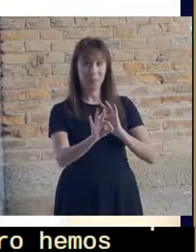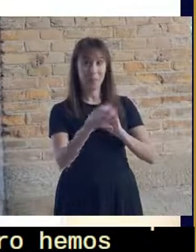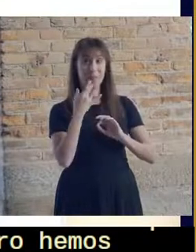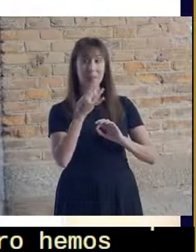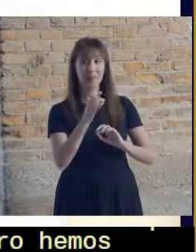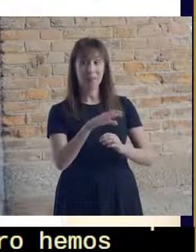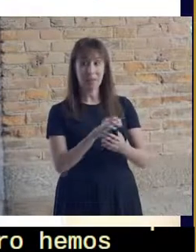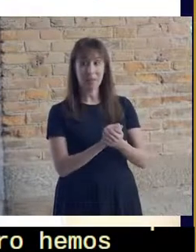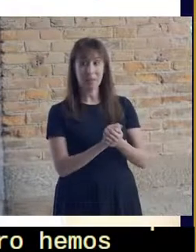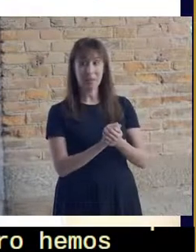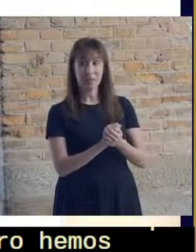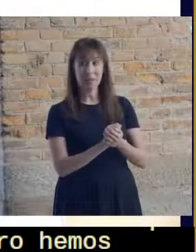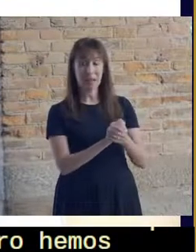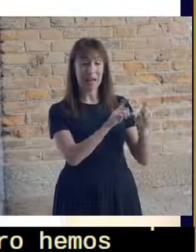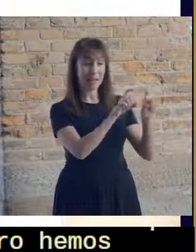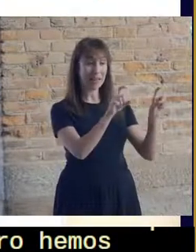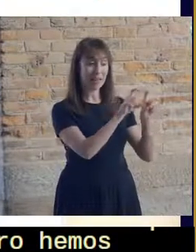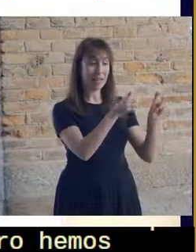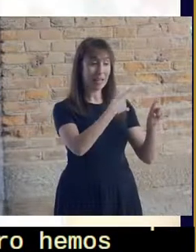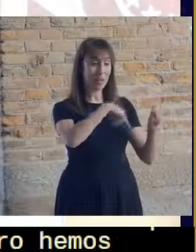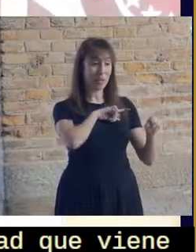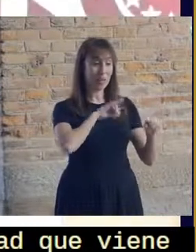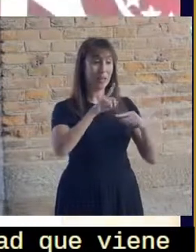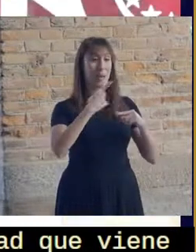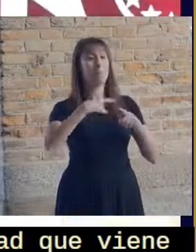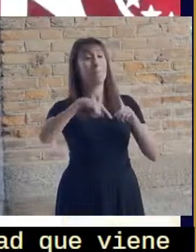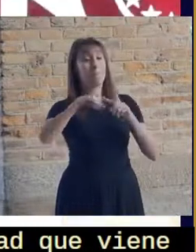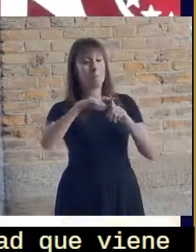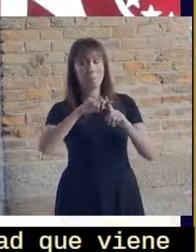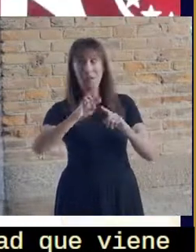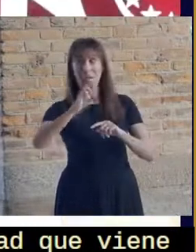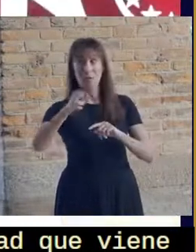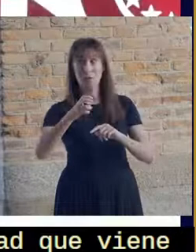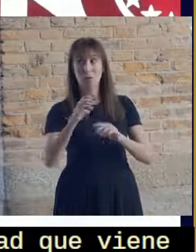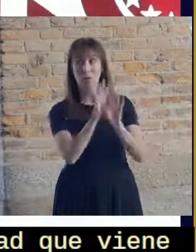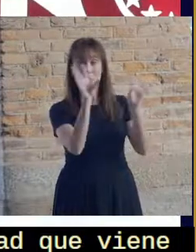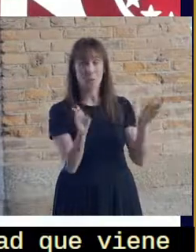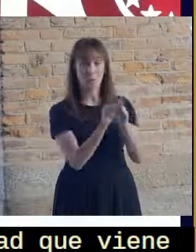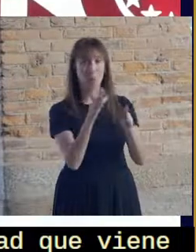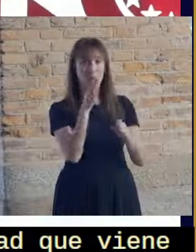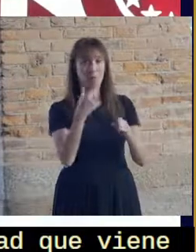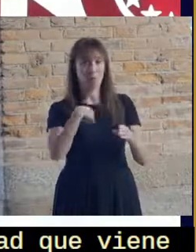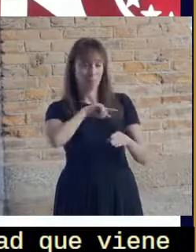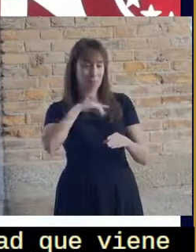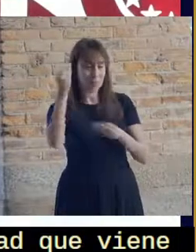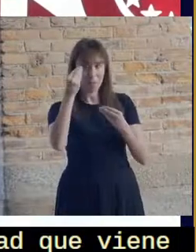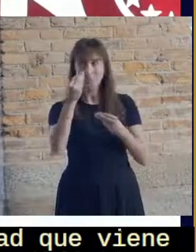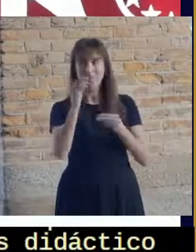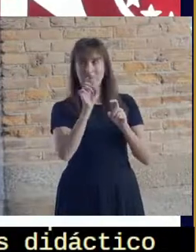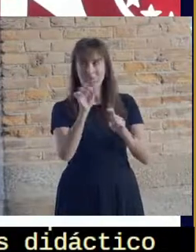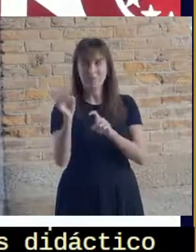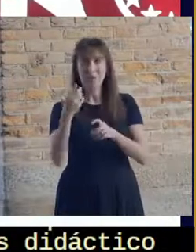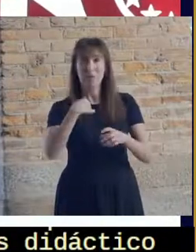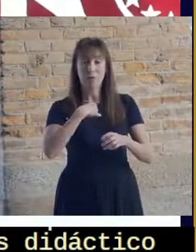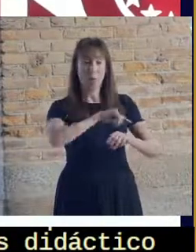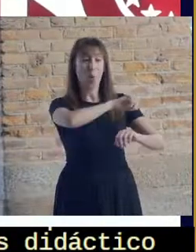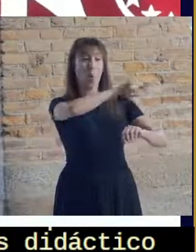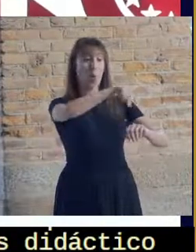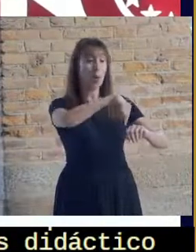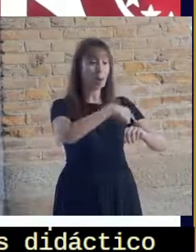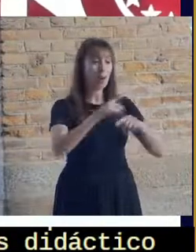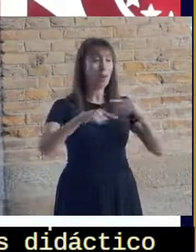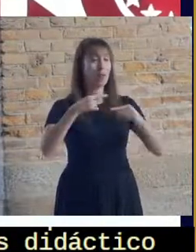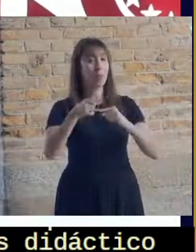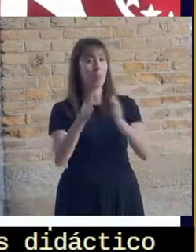esta nuestra entidad como la entidad que viene después hacerlo en conjunto porque creo que es más didáctico Entonces yo estaré una hora y luego mi